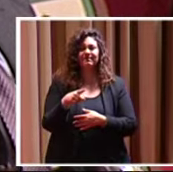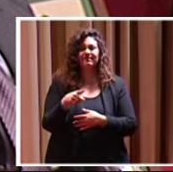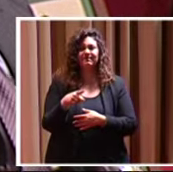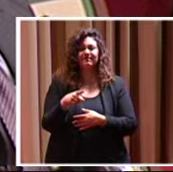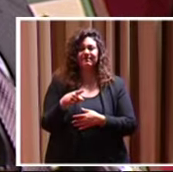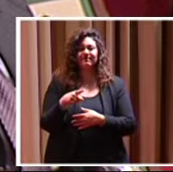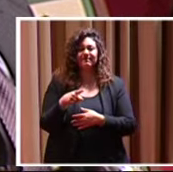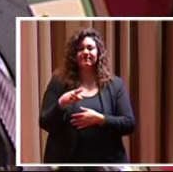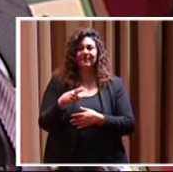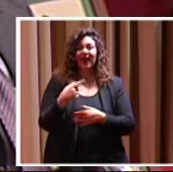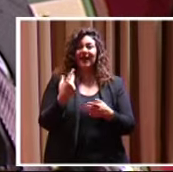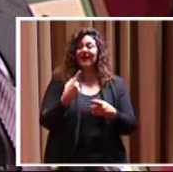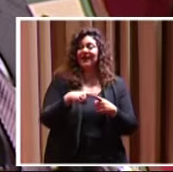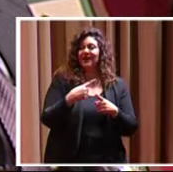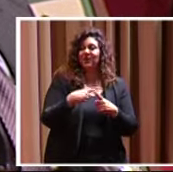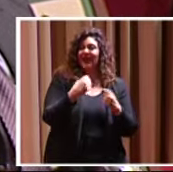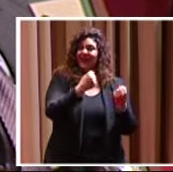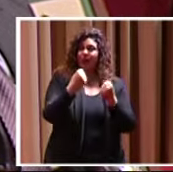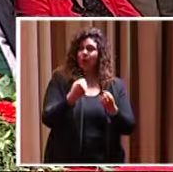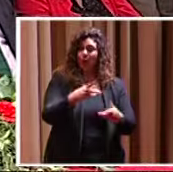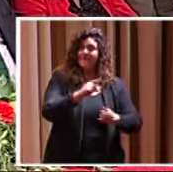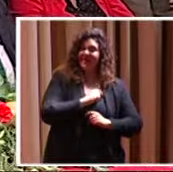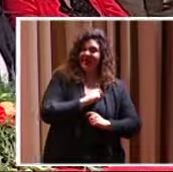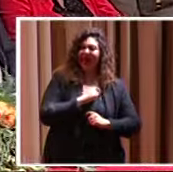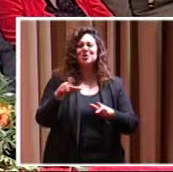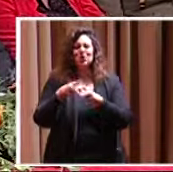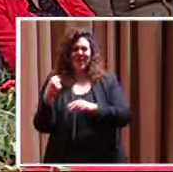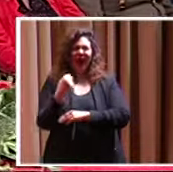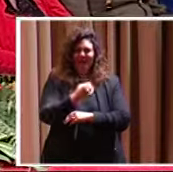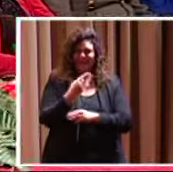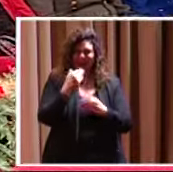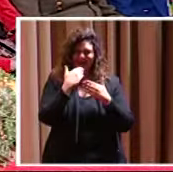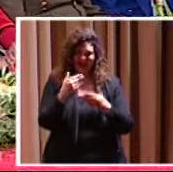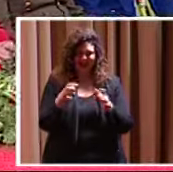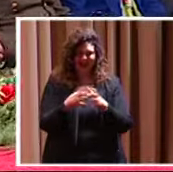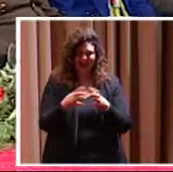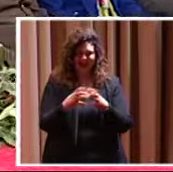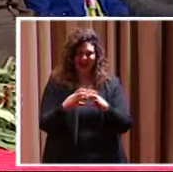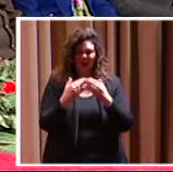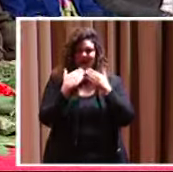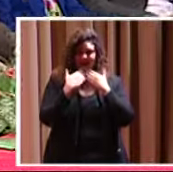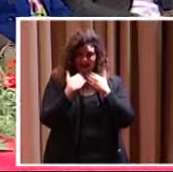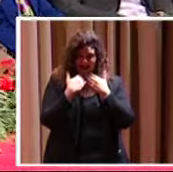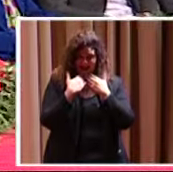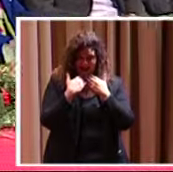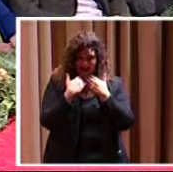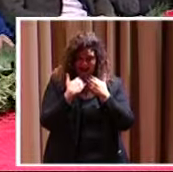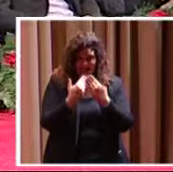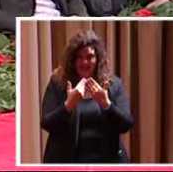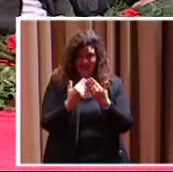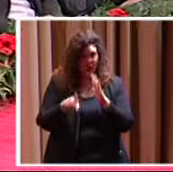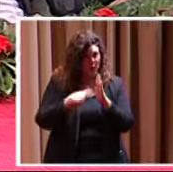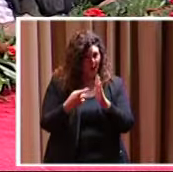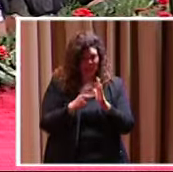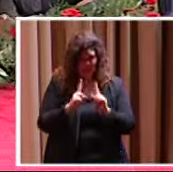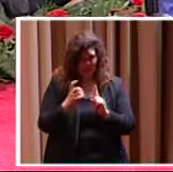ha concedido institucionalmente. Muchas gracias, granadinos. El agradecimiento no sería completo si